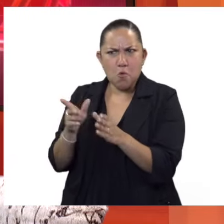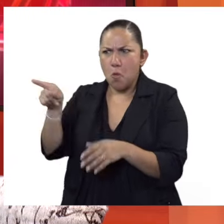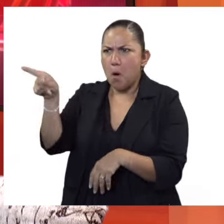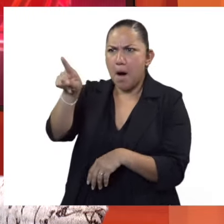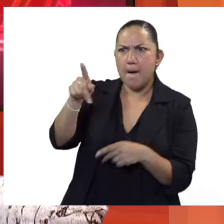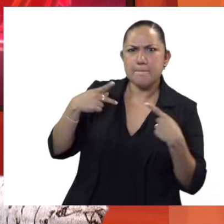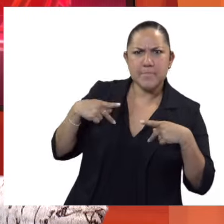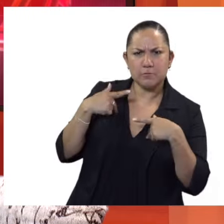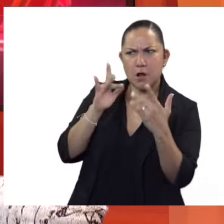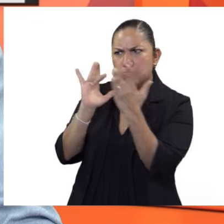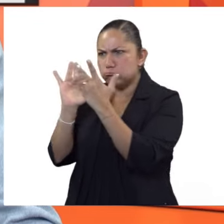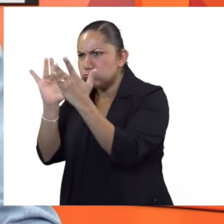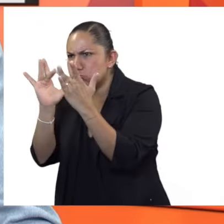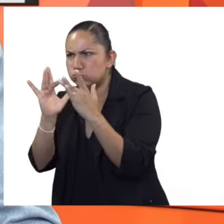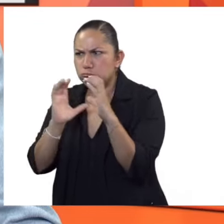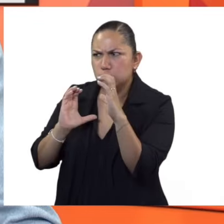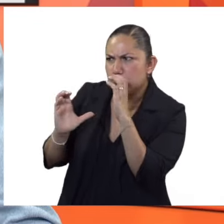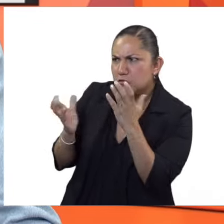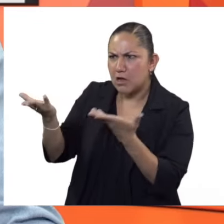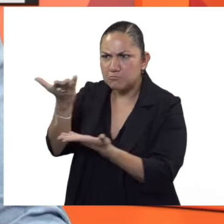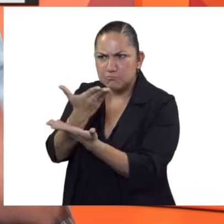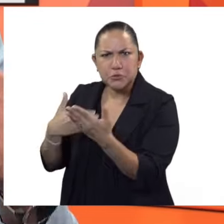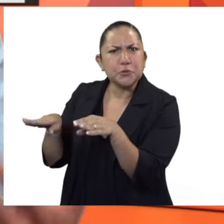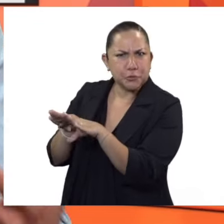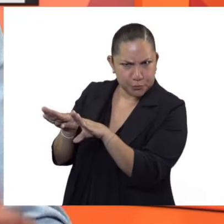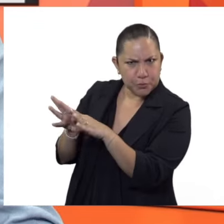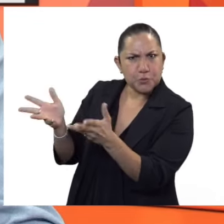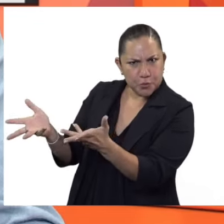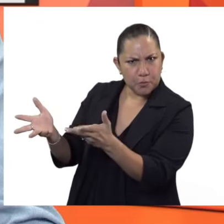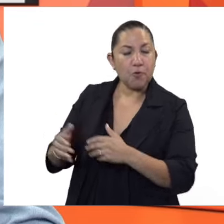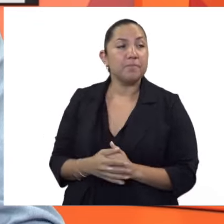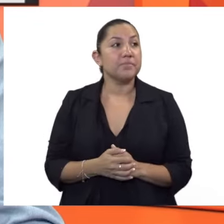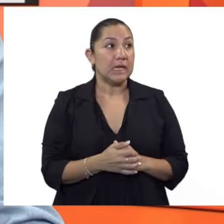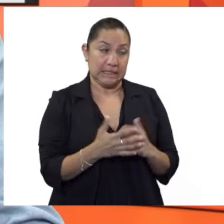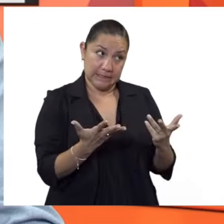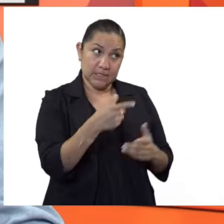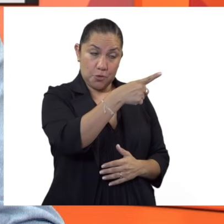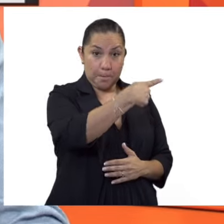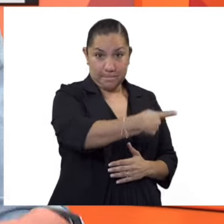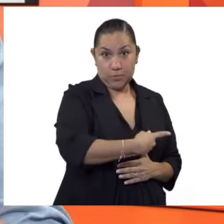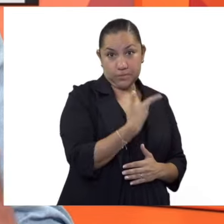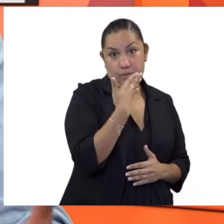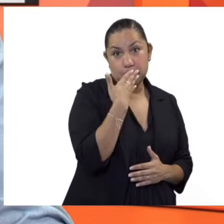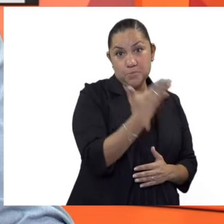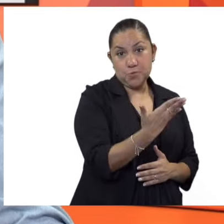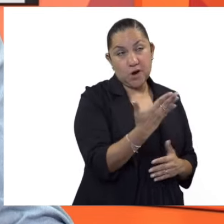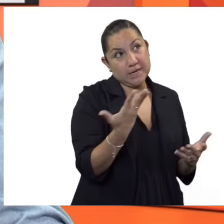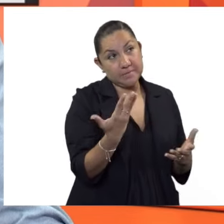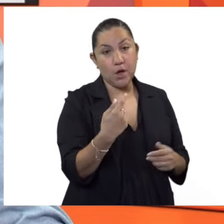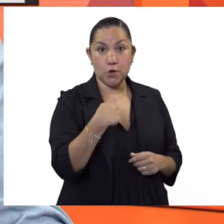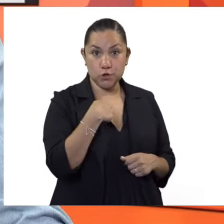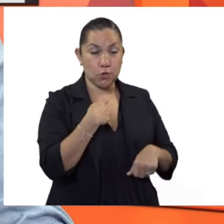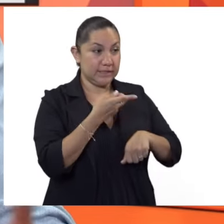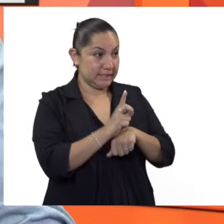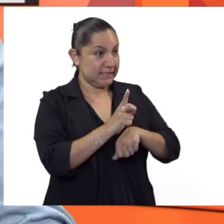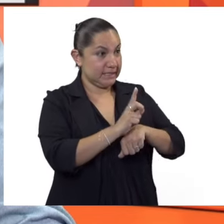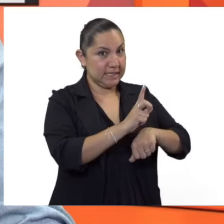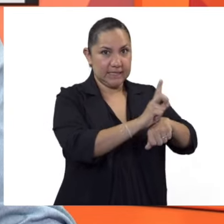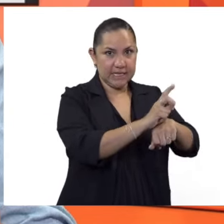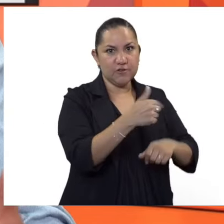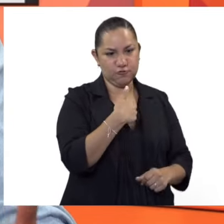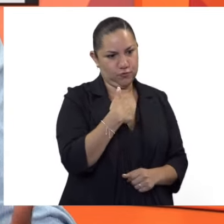los demás muy buena pregunta porque hablando de día a día en primer lugar es